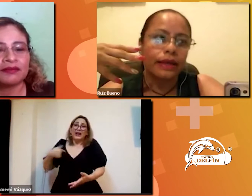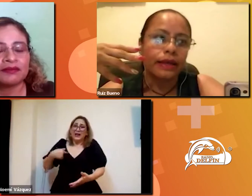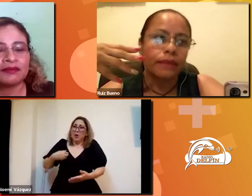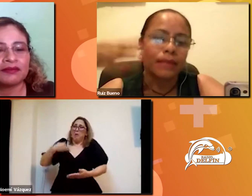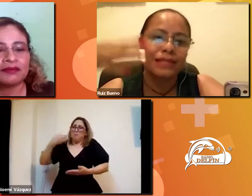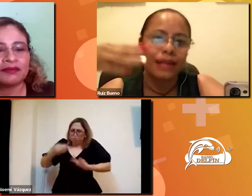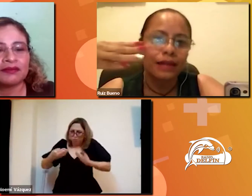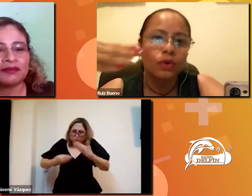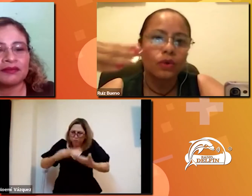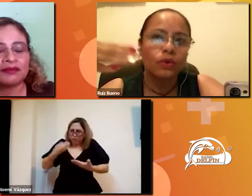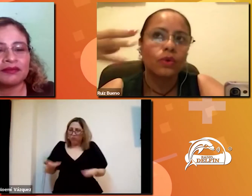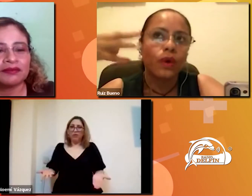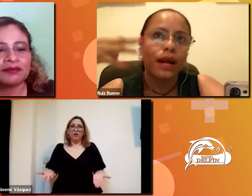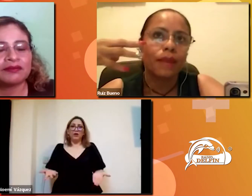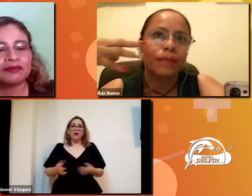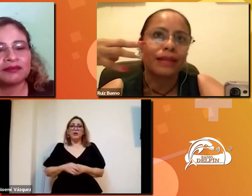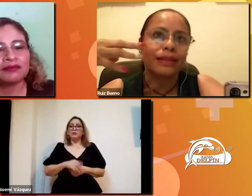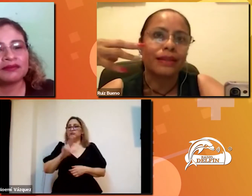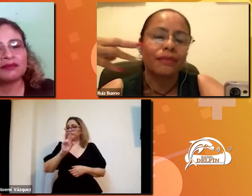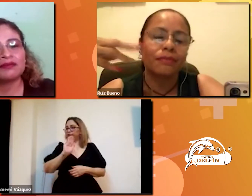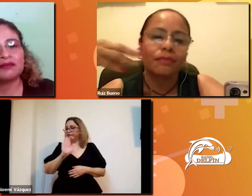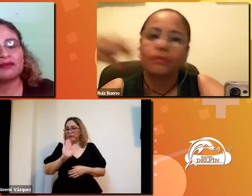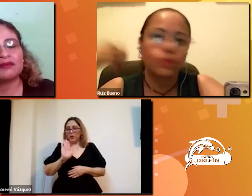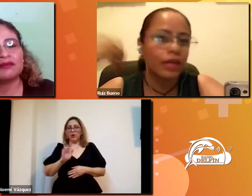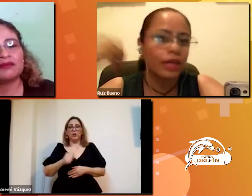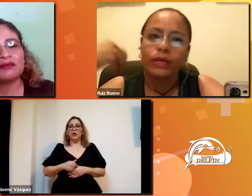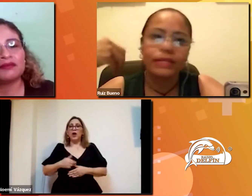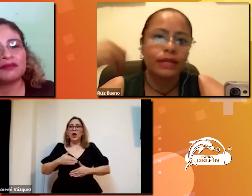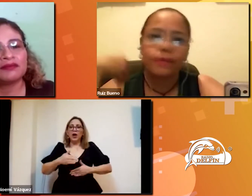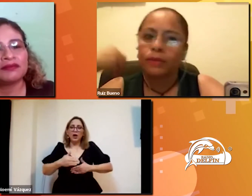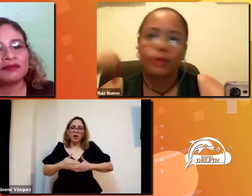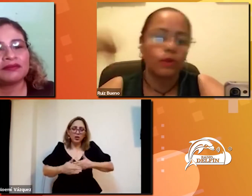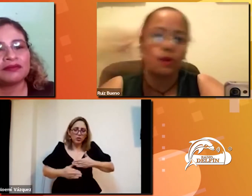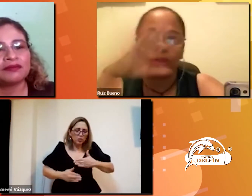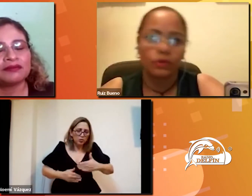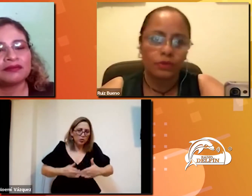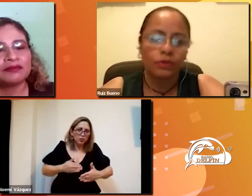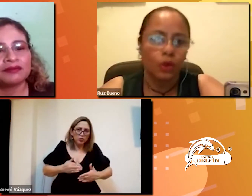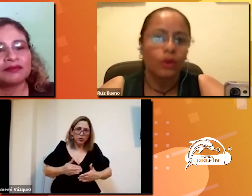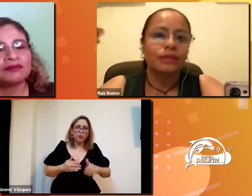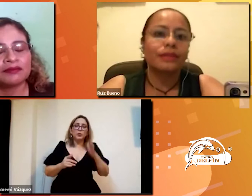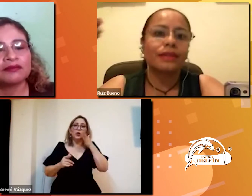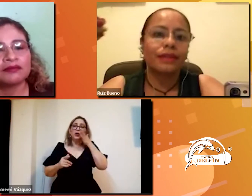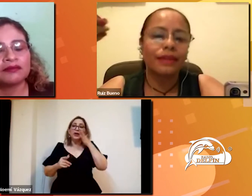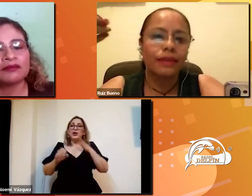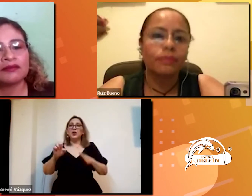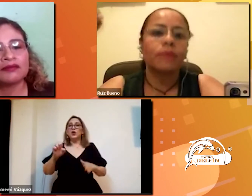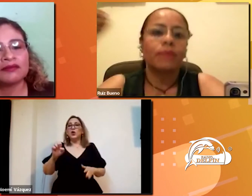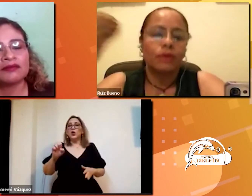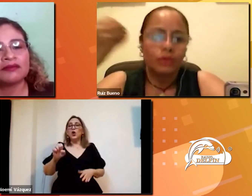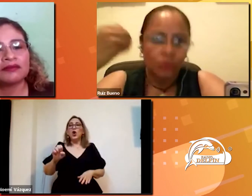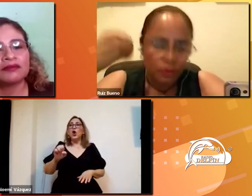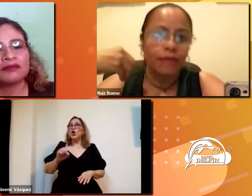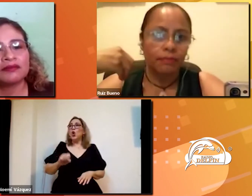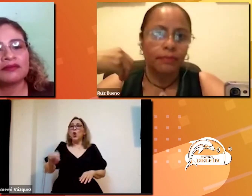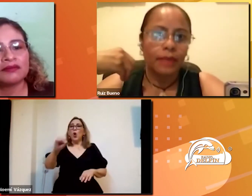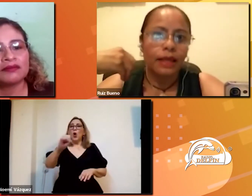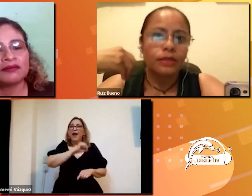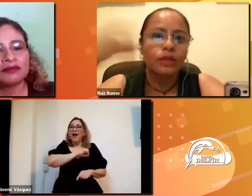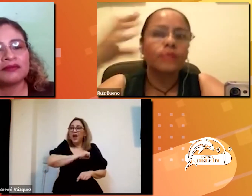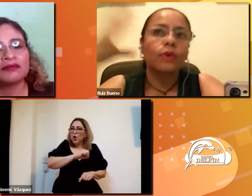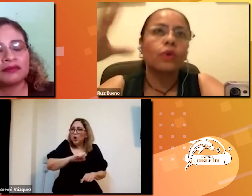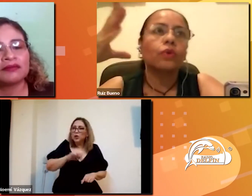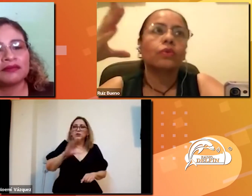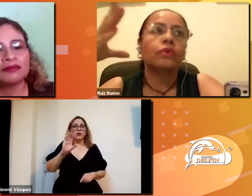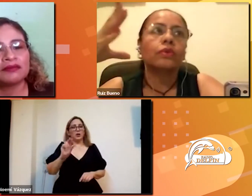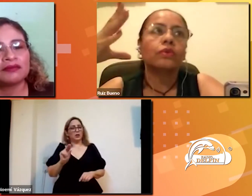de pasar no a la parte de soy egoísta y primero yo y los demás. No, se trata de primero estoy bien.